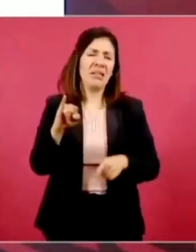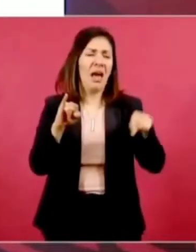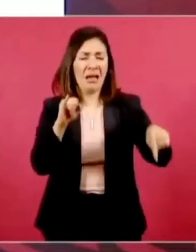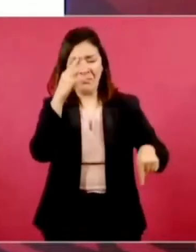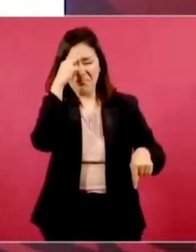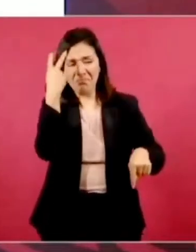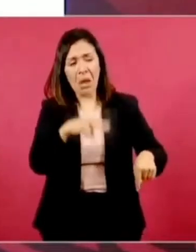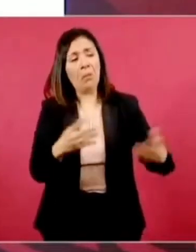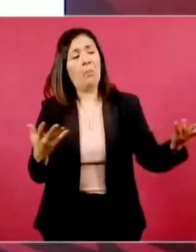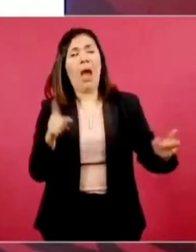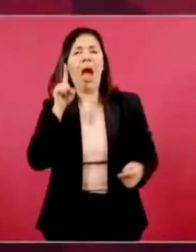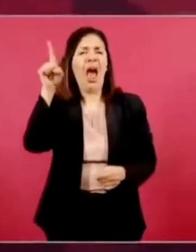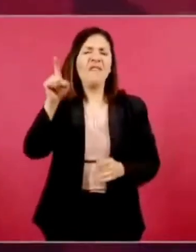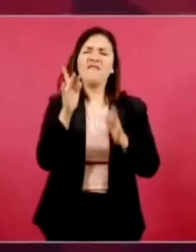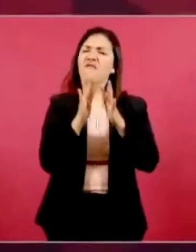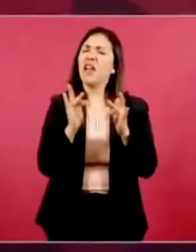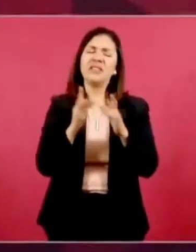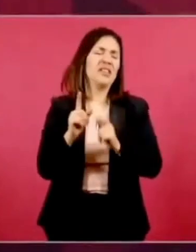a presentar.